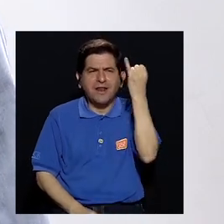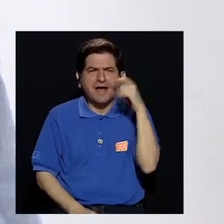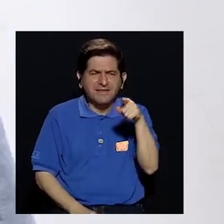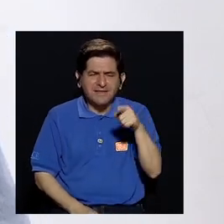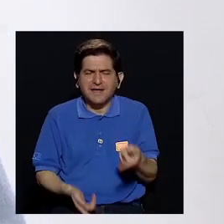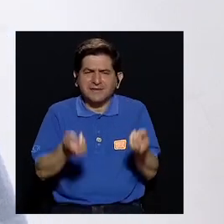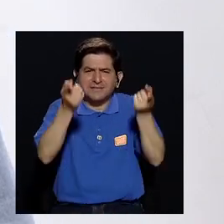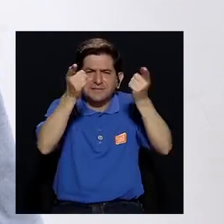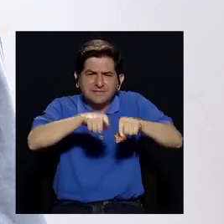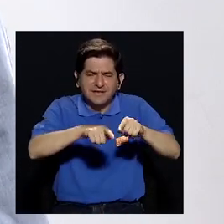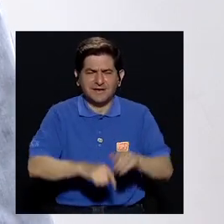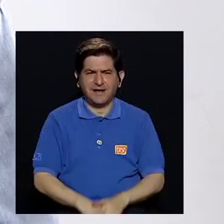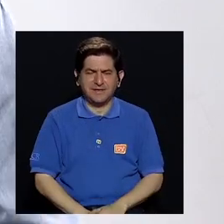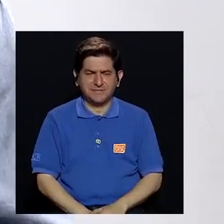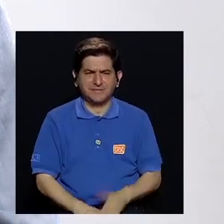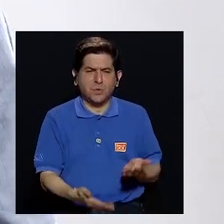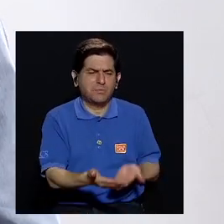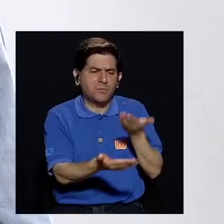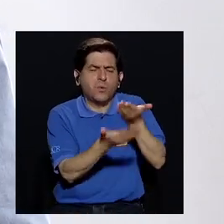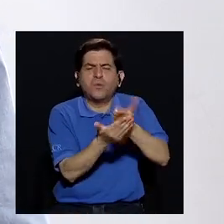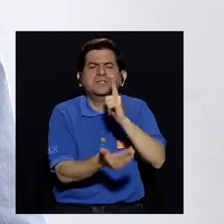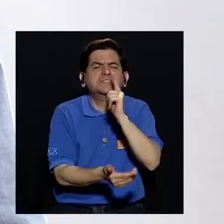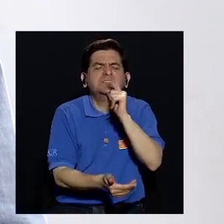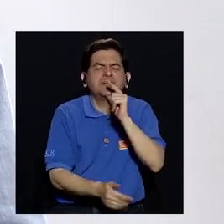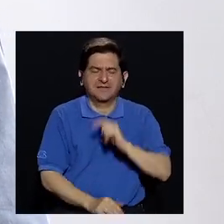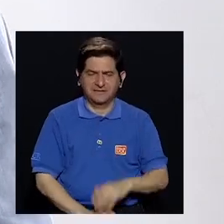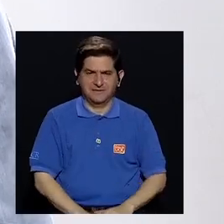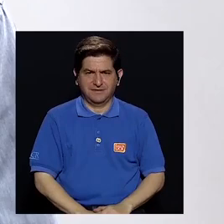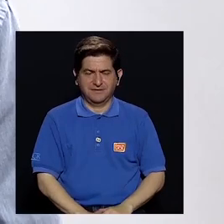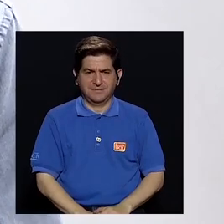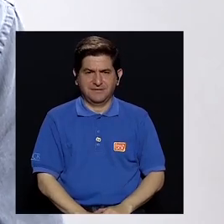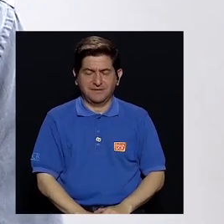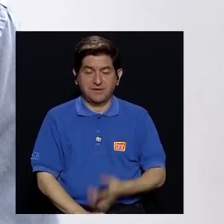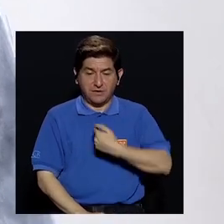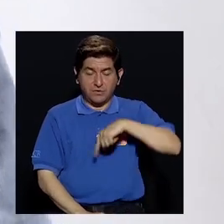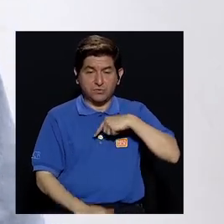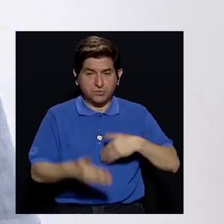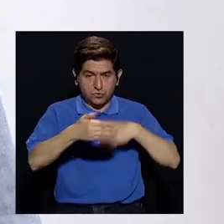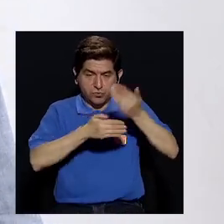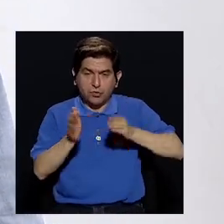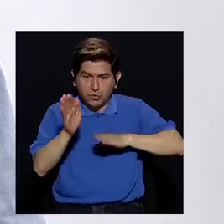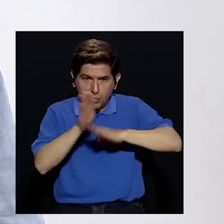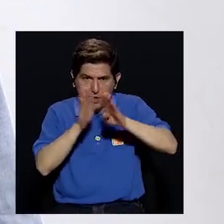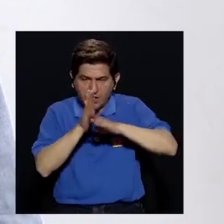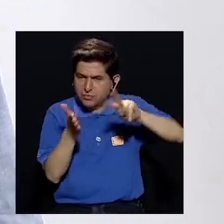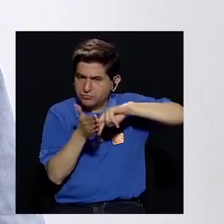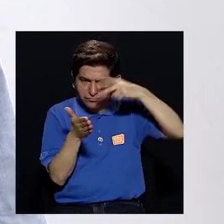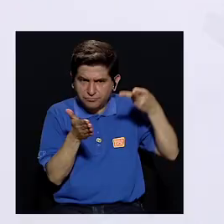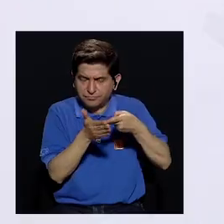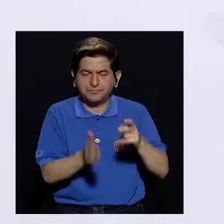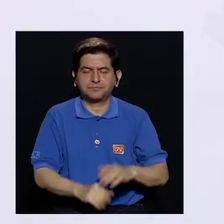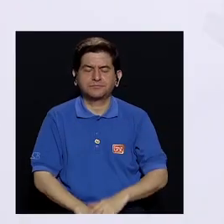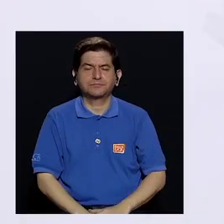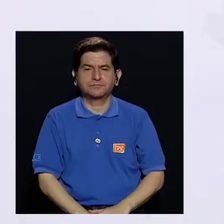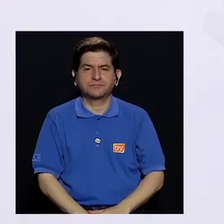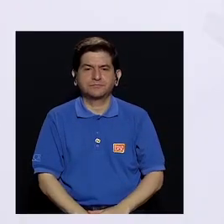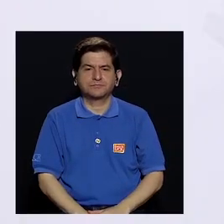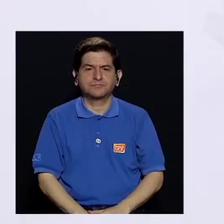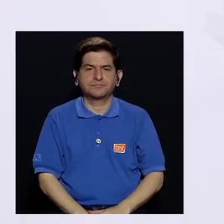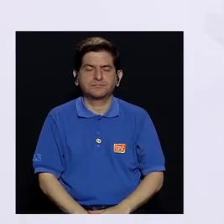quién quiénes son los que hacen esta propuesta que de la cual vamos a desarrollar más adelante en qué consiste